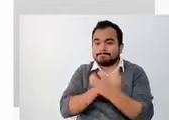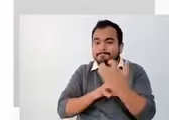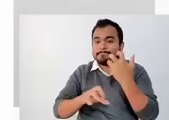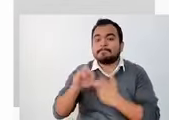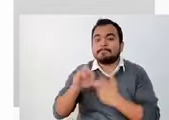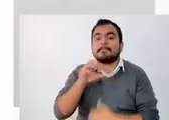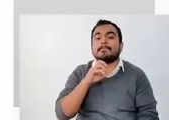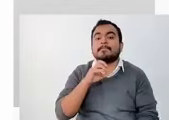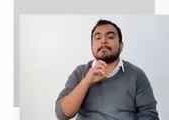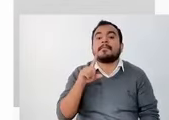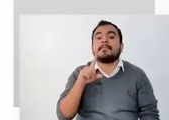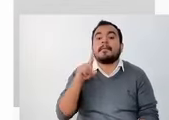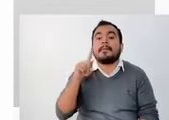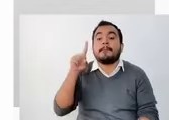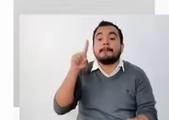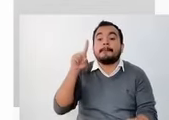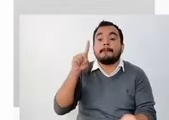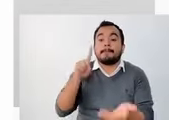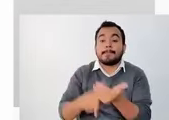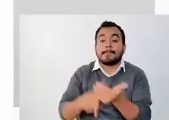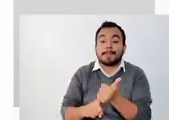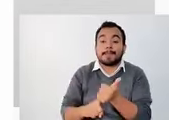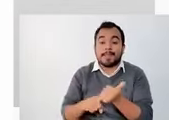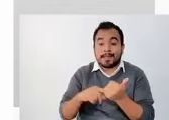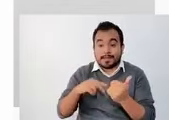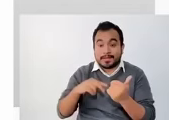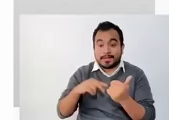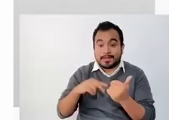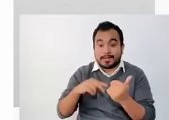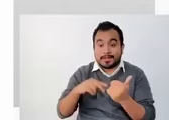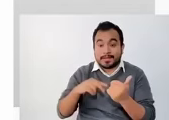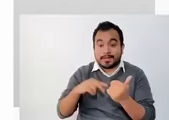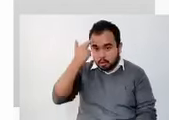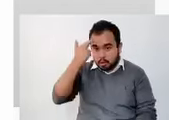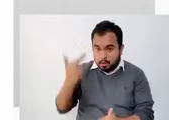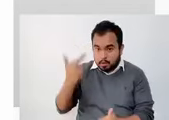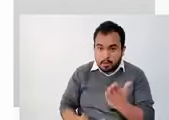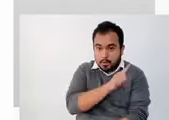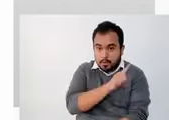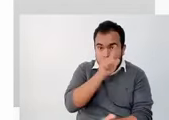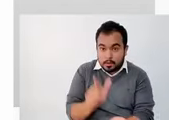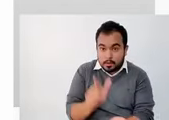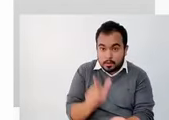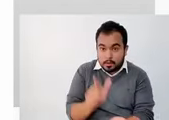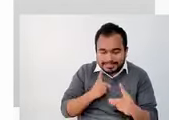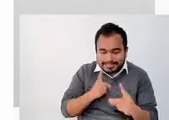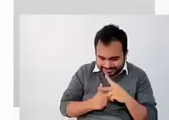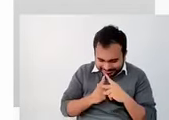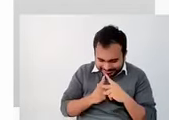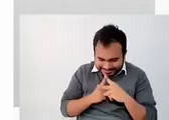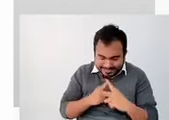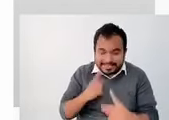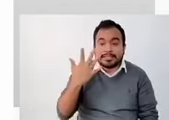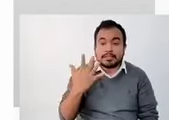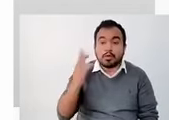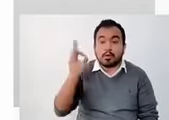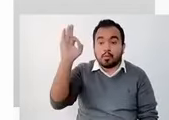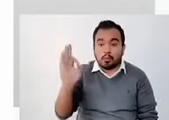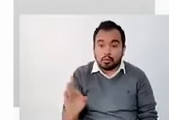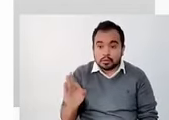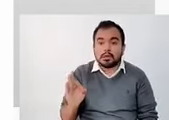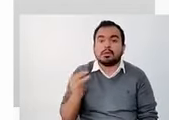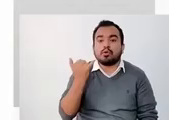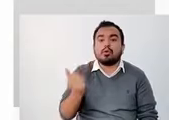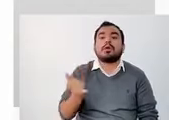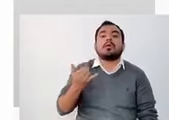la delincuencia es muy difícil de medir, se calcula en aproximadamente un 5% y una reducción de la población penitenciaria de un 25%. Pero